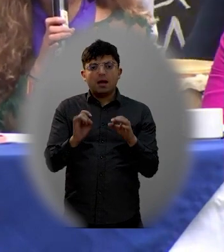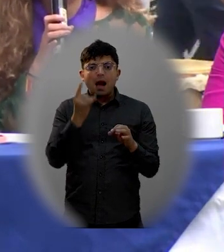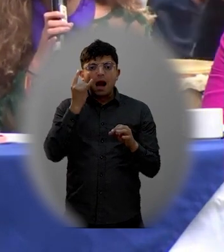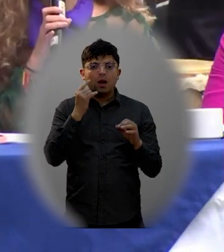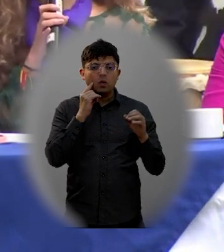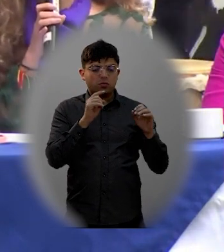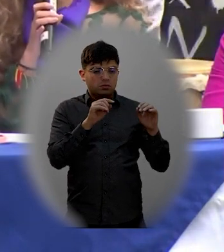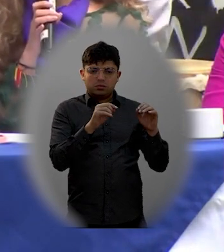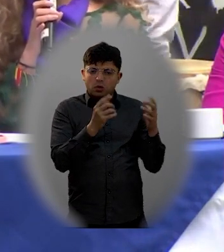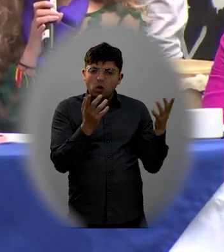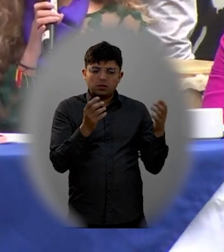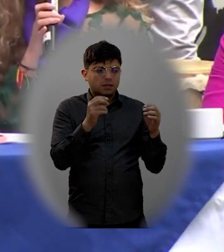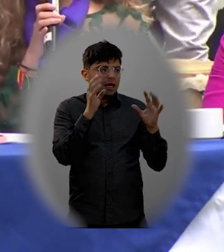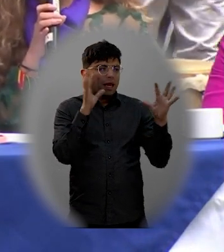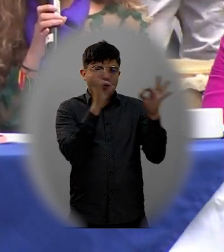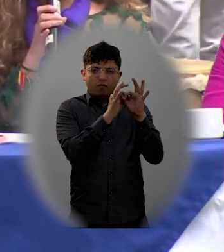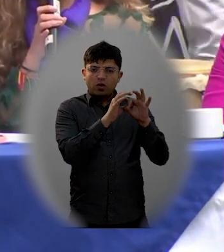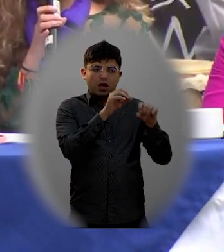anticapacitista, ¿sí?